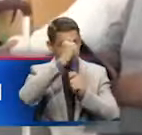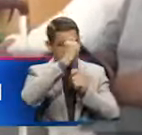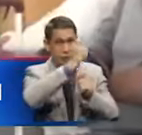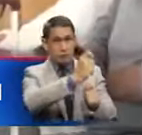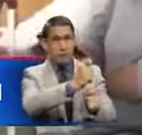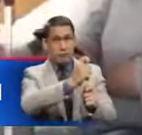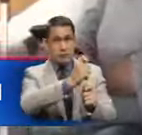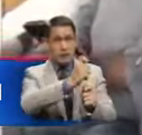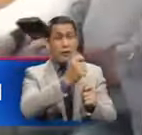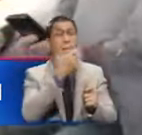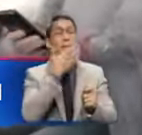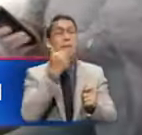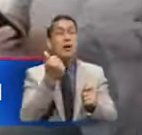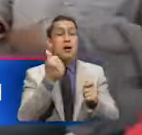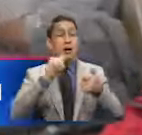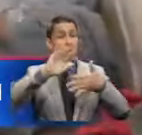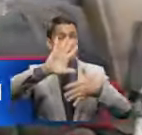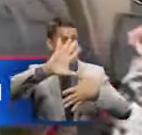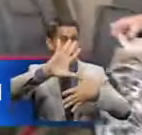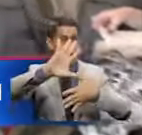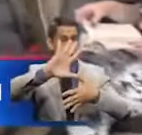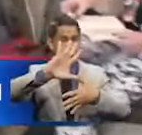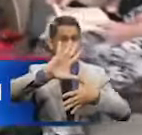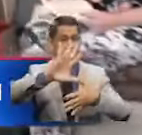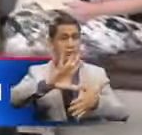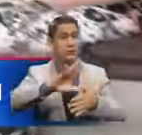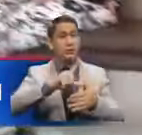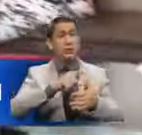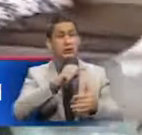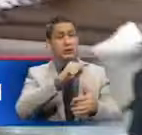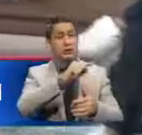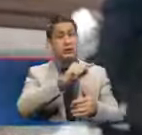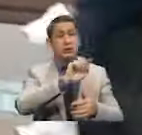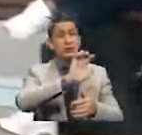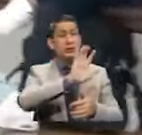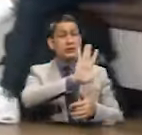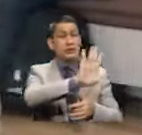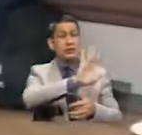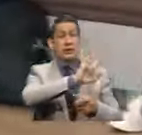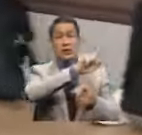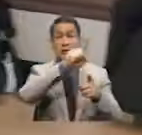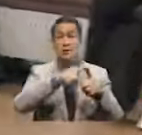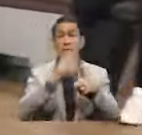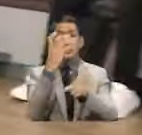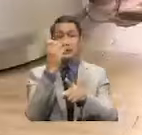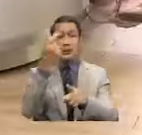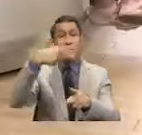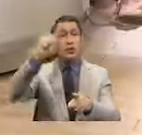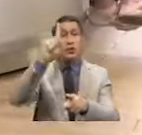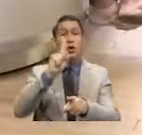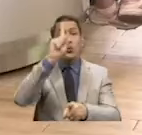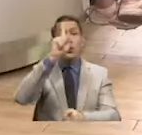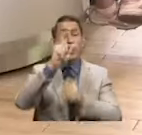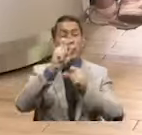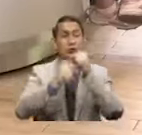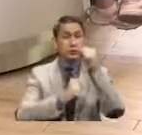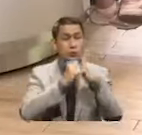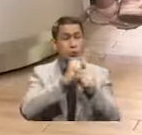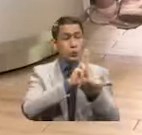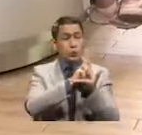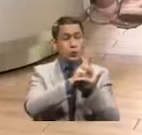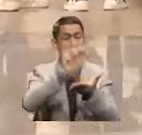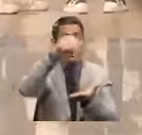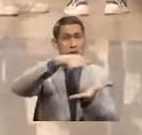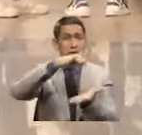mejor de América Latina y el Caribe, en la categoría de 5 a 15 millones de pasajeros anuales, y también reconocido como el